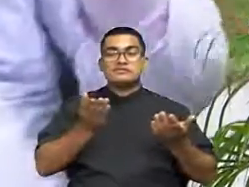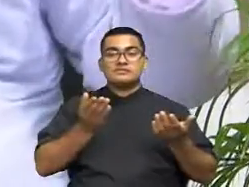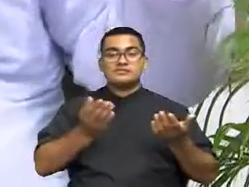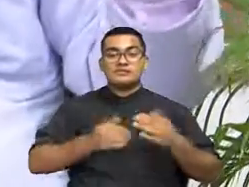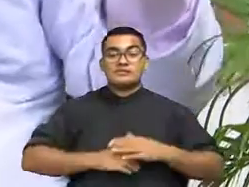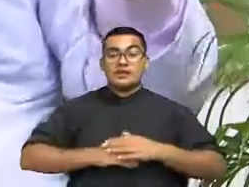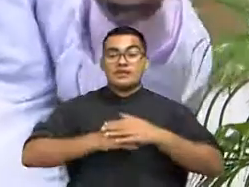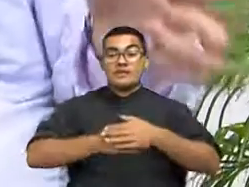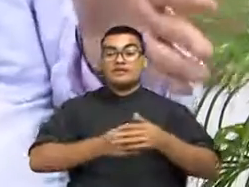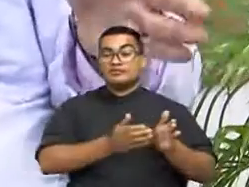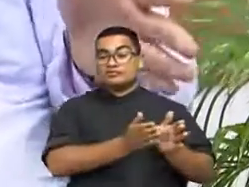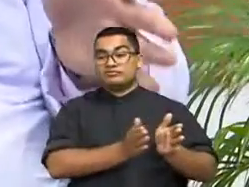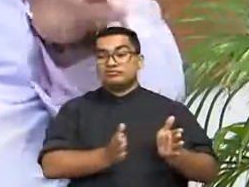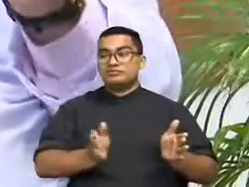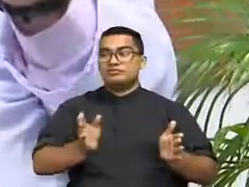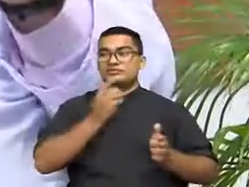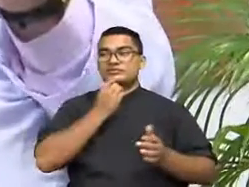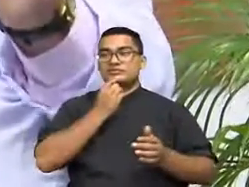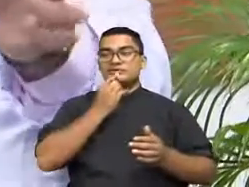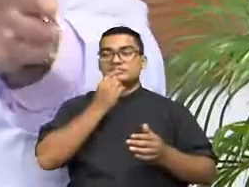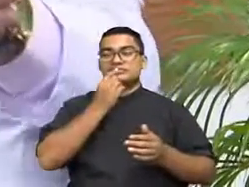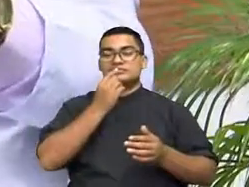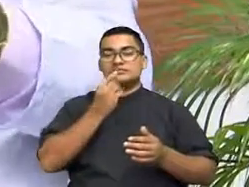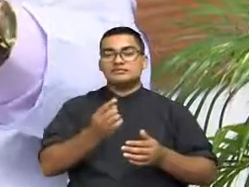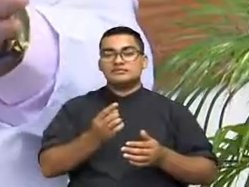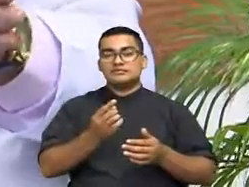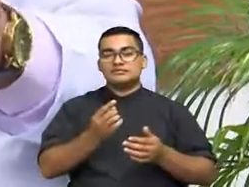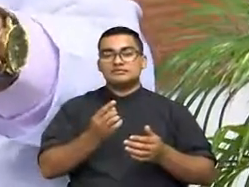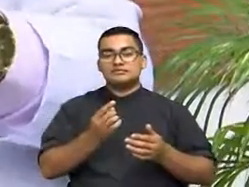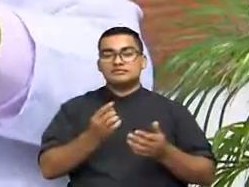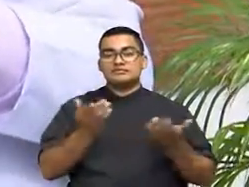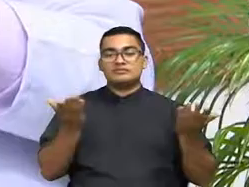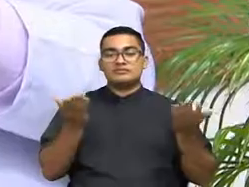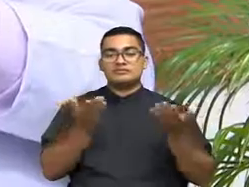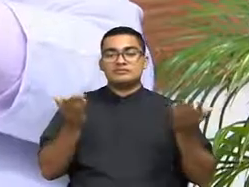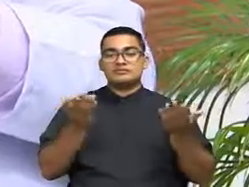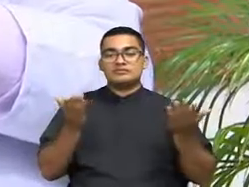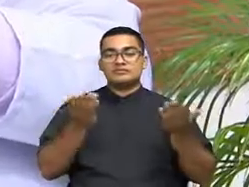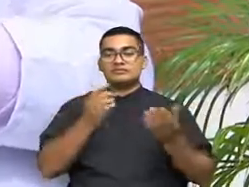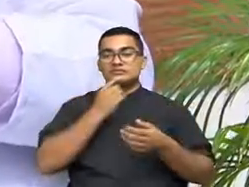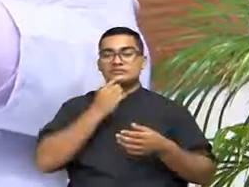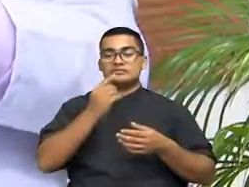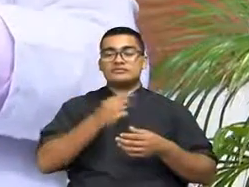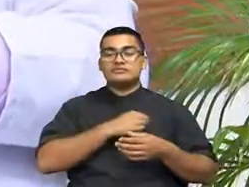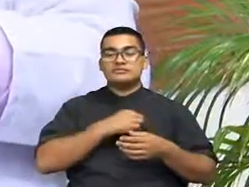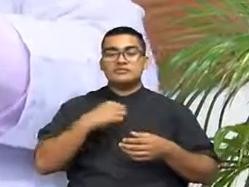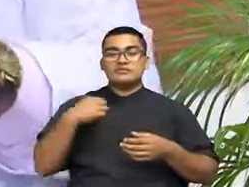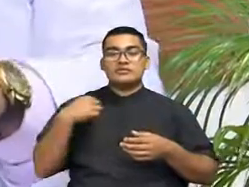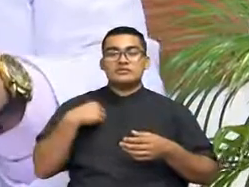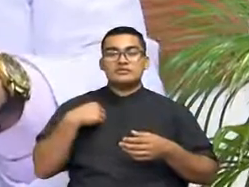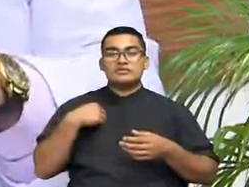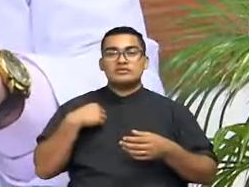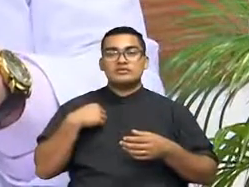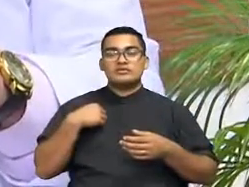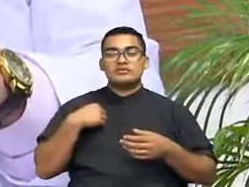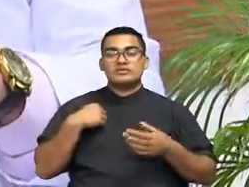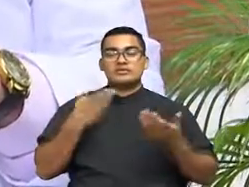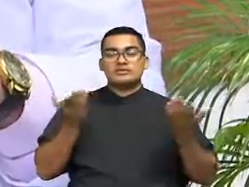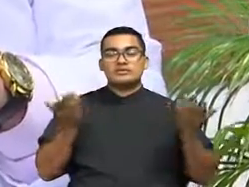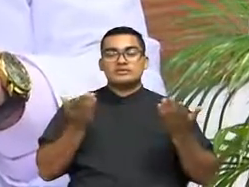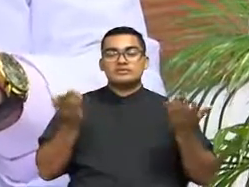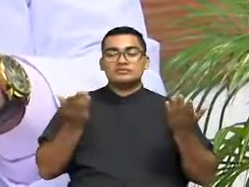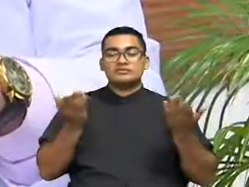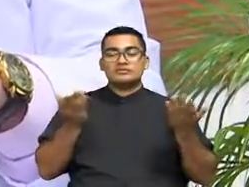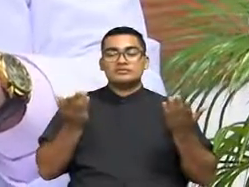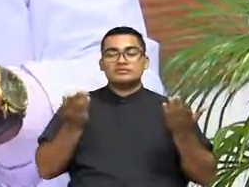embarazo. Una primera vez que se capta el embarazo, la mujer, la mama, entonces inmediatamente se tipifica, se saca tu tipo de sangre y nosotros ya sabemos en un